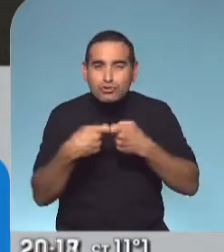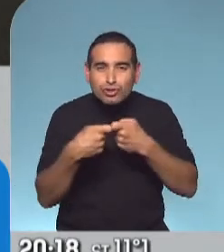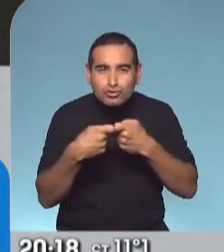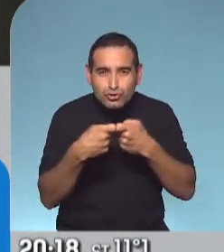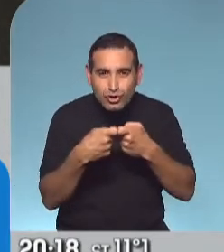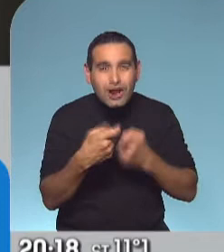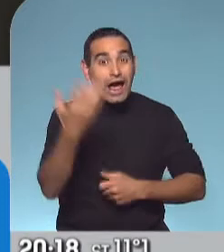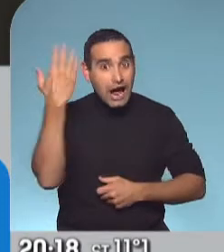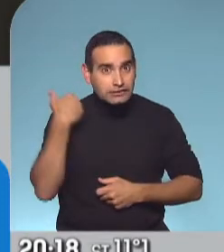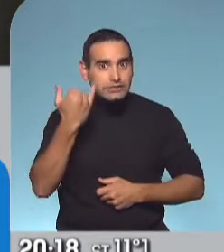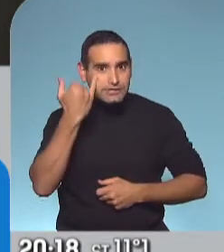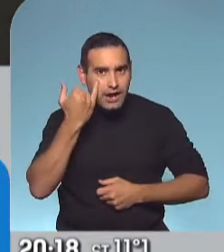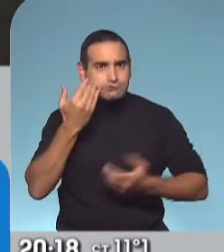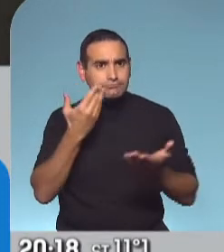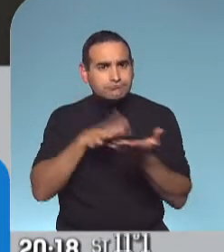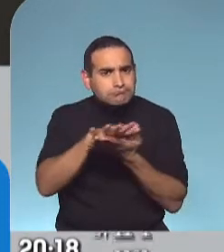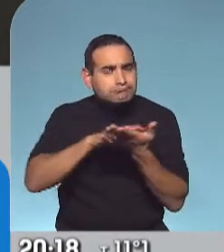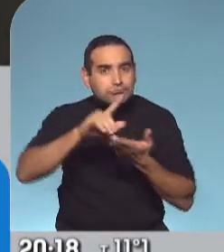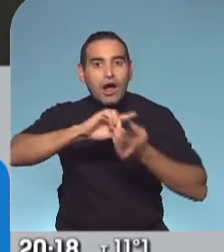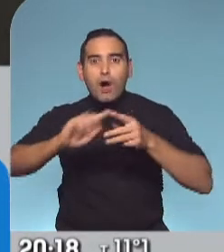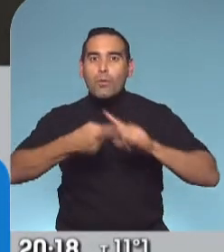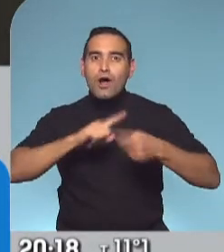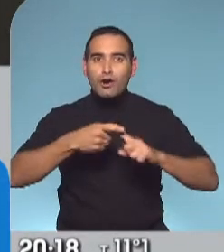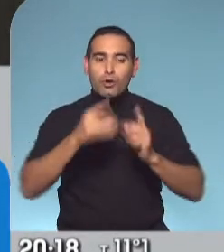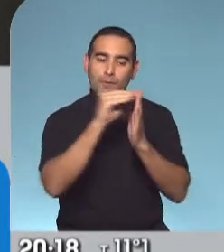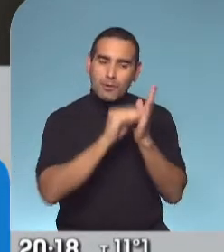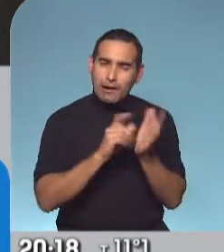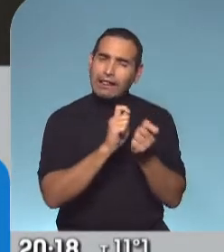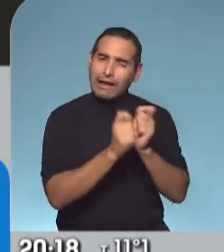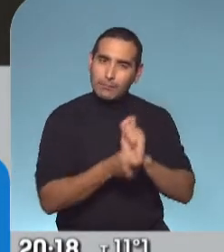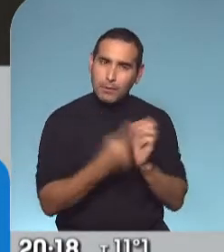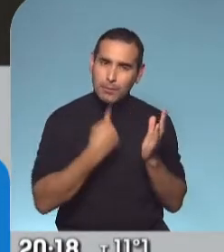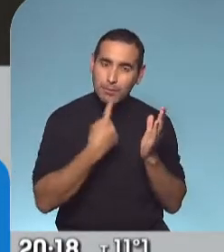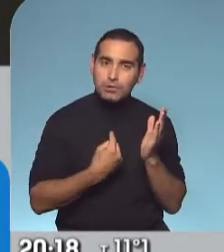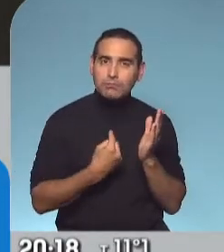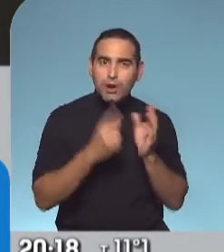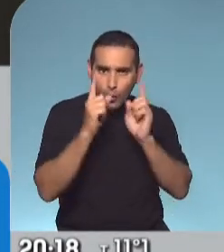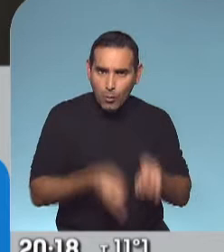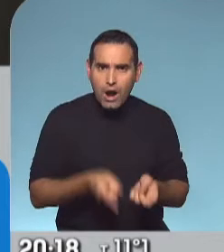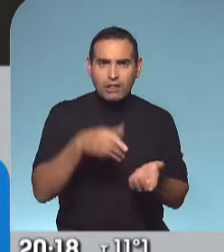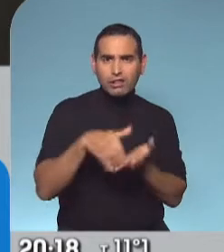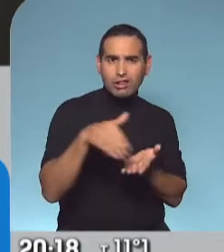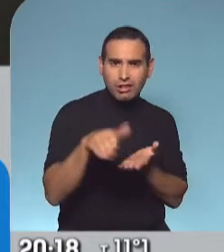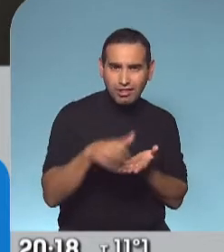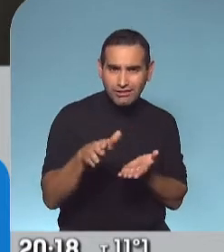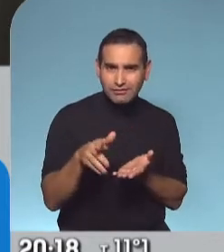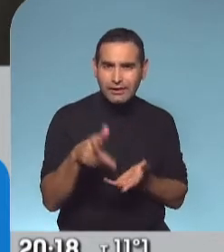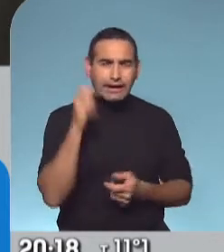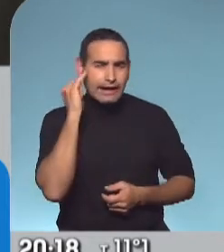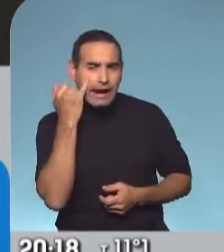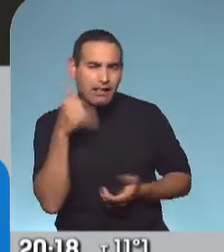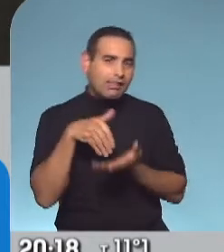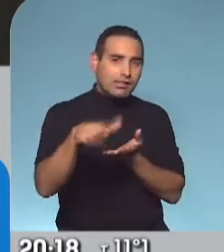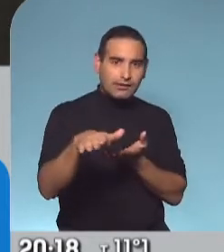que habíamos consensuado justamente este nuevo cuestionario, sigan con el prejuicio de la orientación sexual